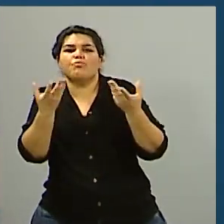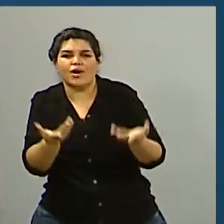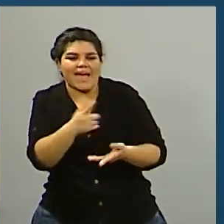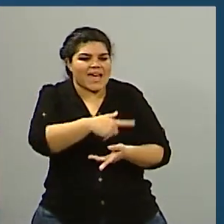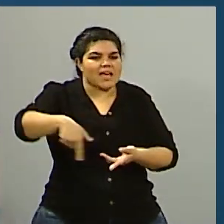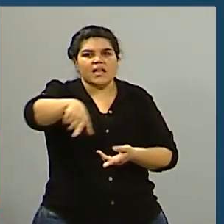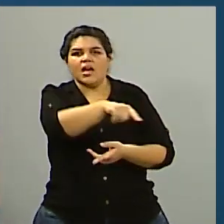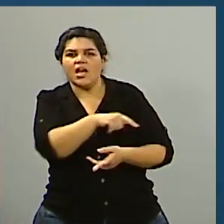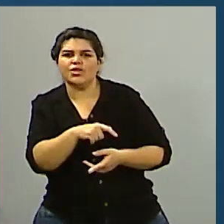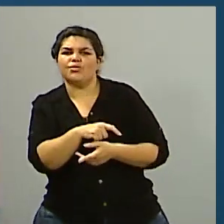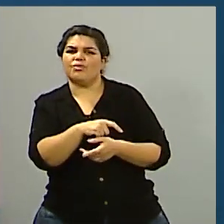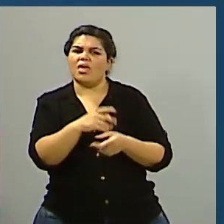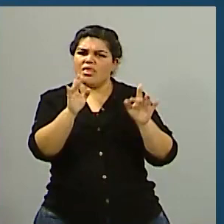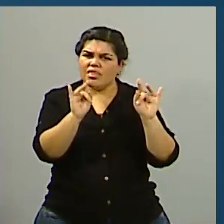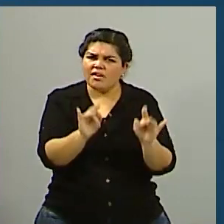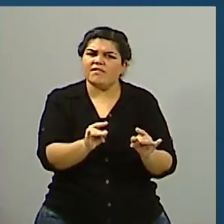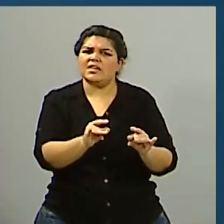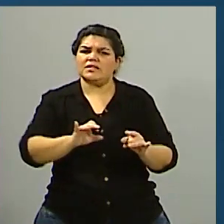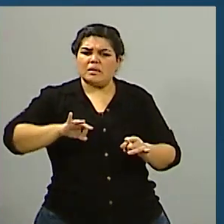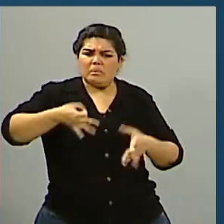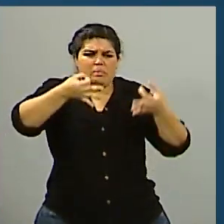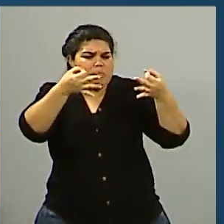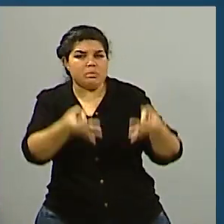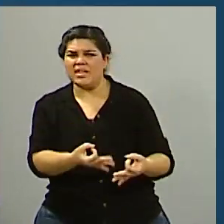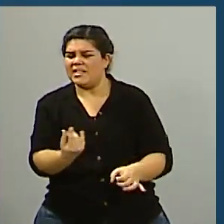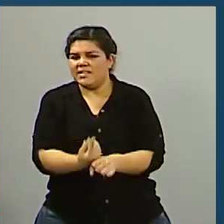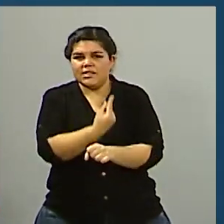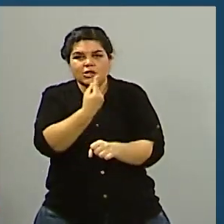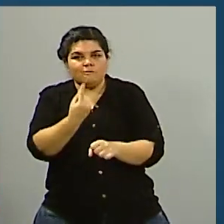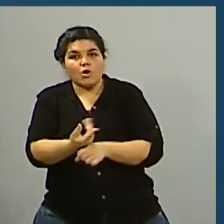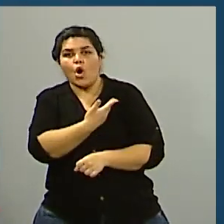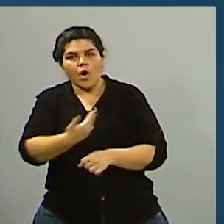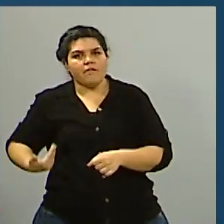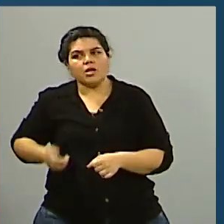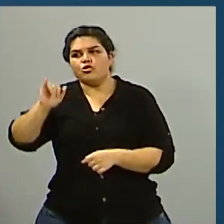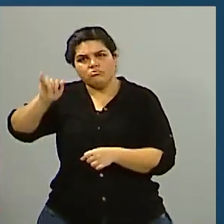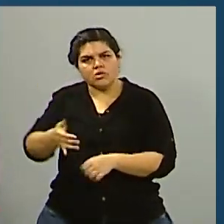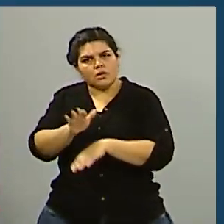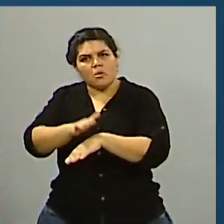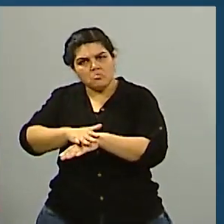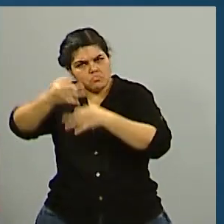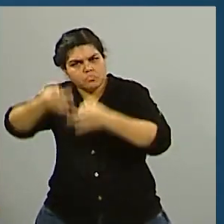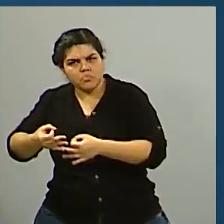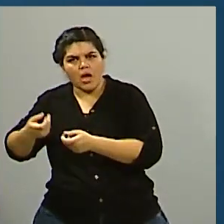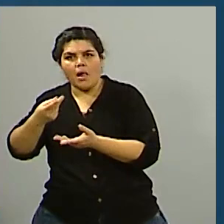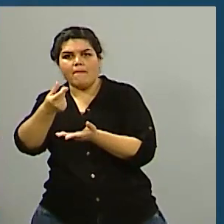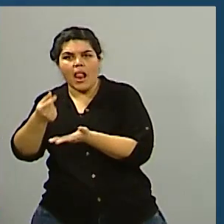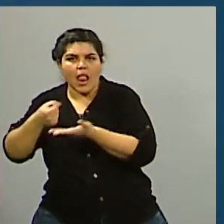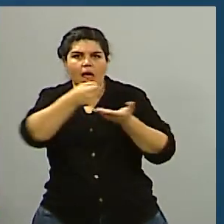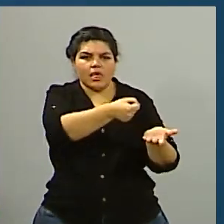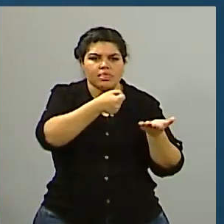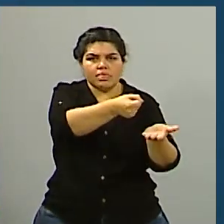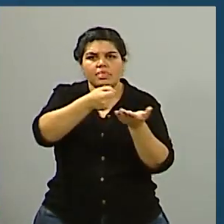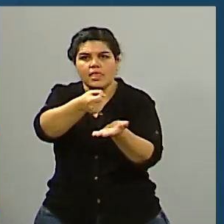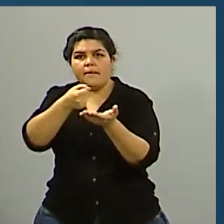delicada como la que viene trayendo el país hace tanto tiempo. Ese no es el punto. El punto es que ese plan social debería ser